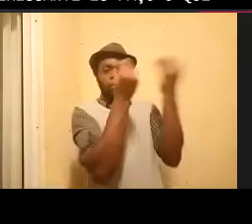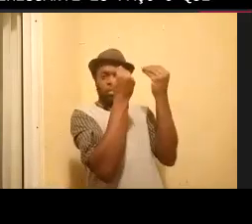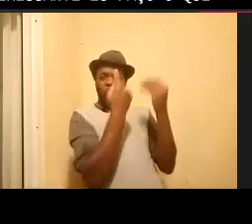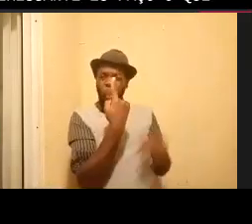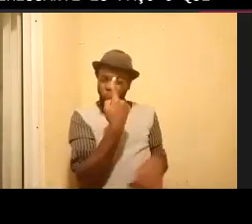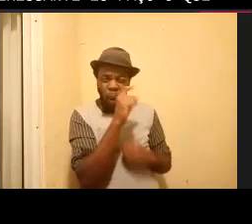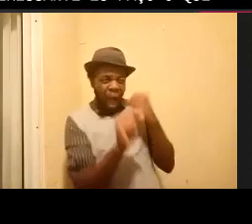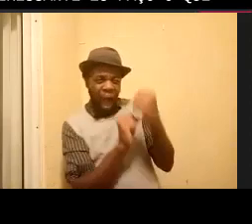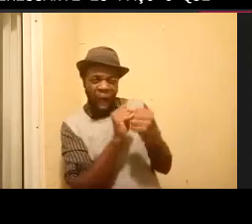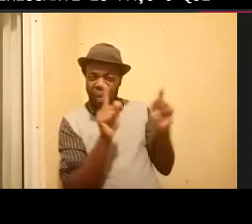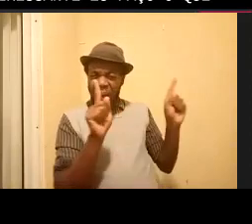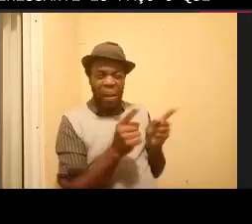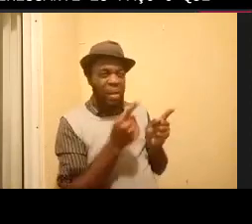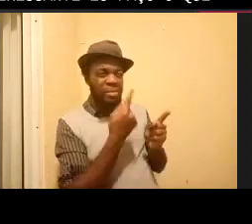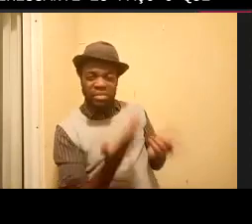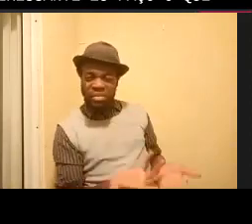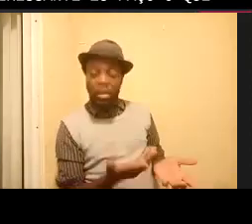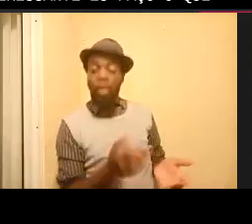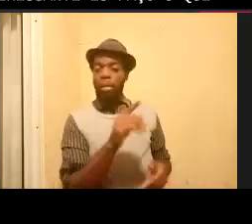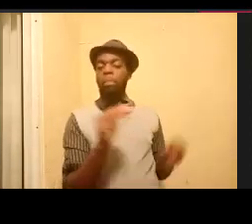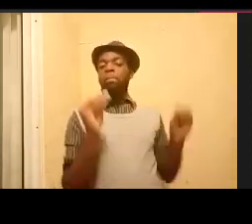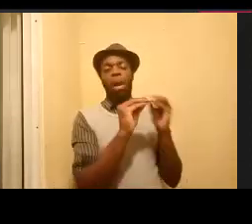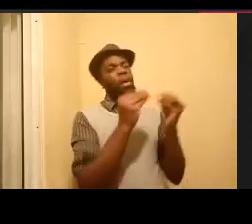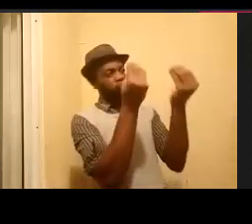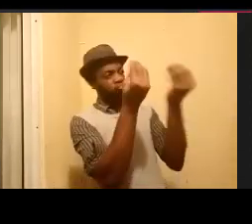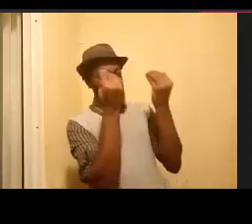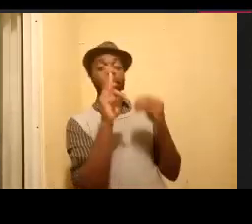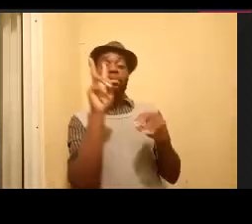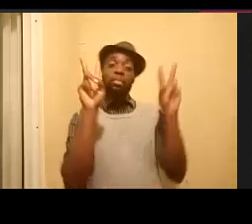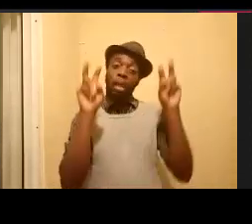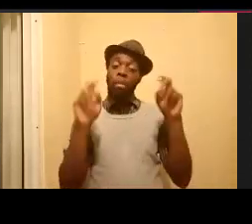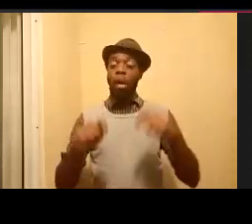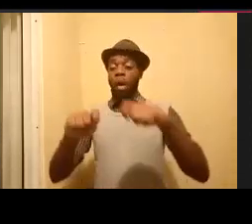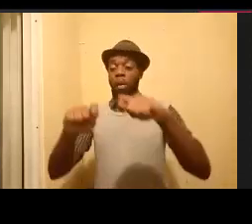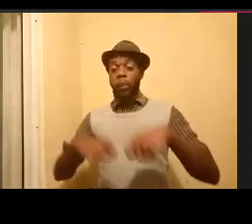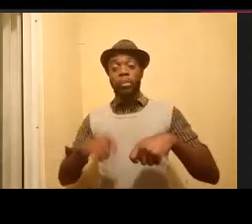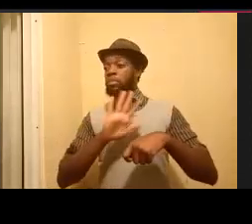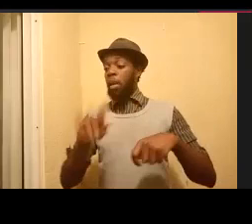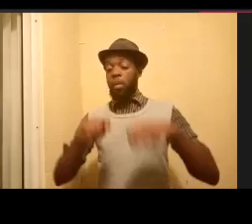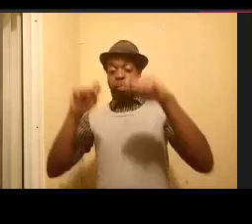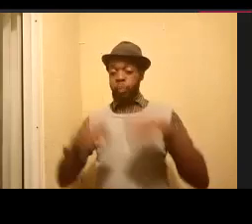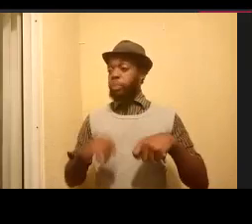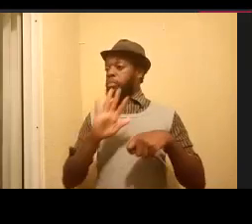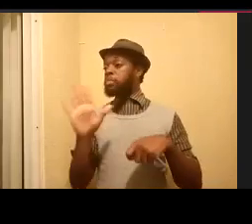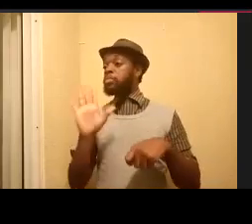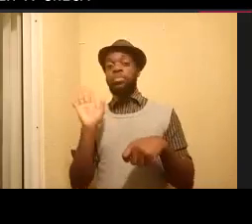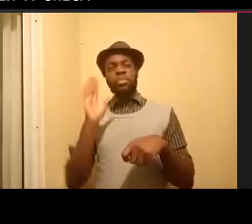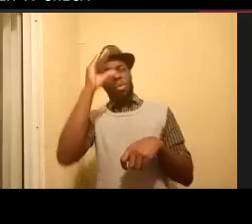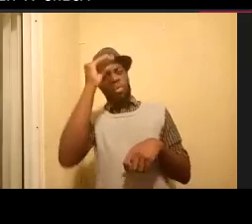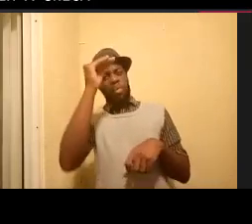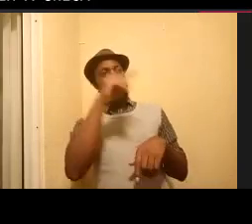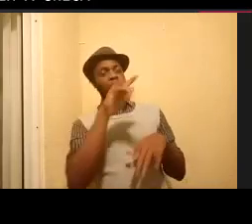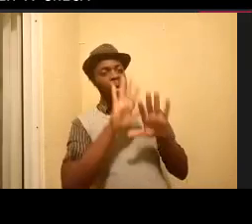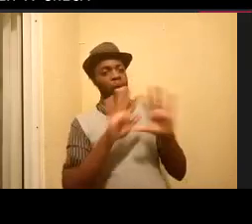del condón, que ya decían, ¿no? De que es el único método que hay para varones y lo demás es responsabilidad de